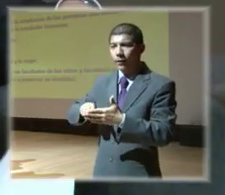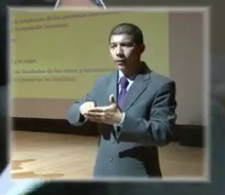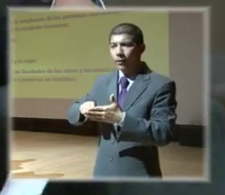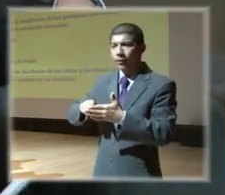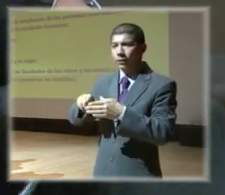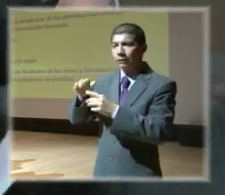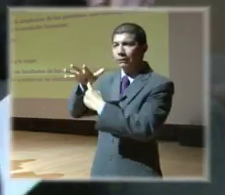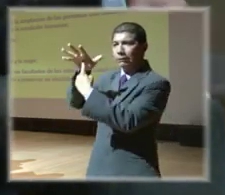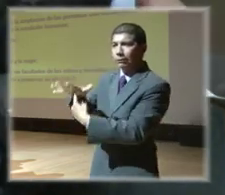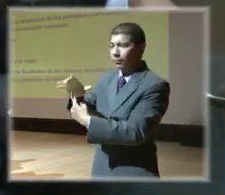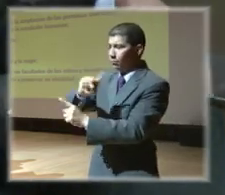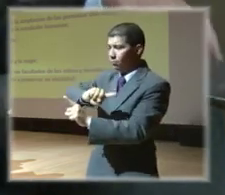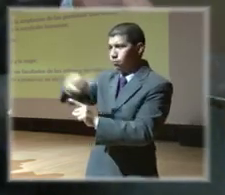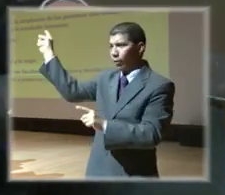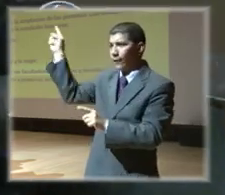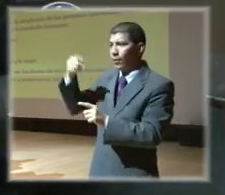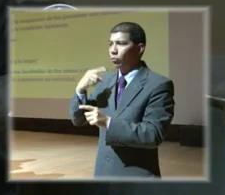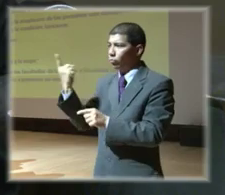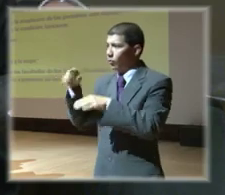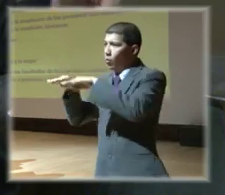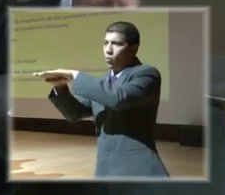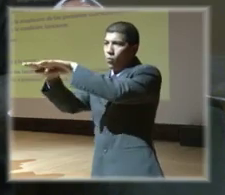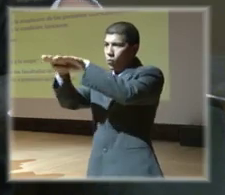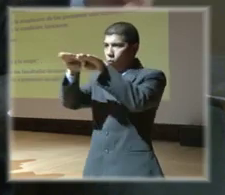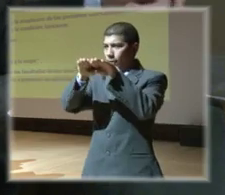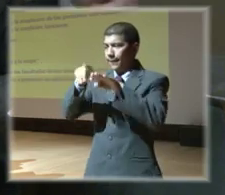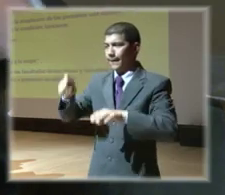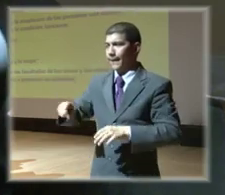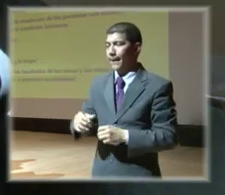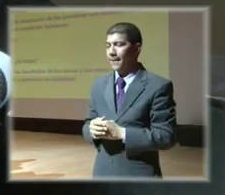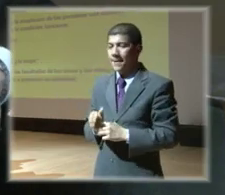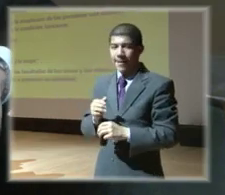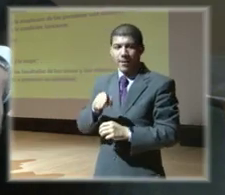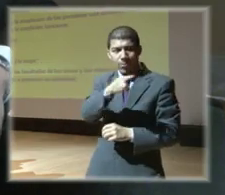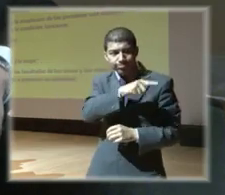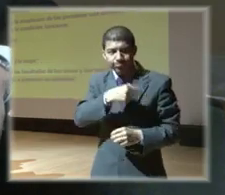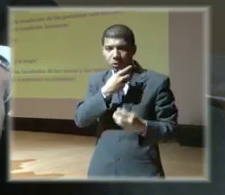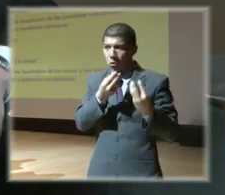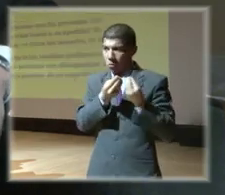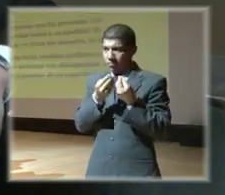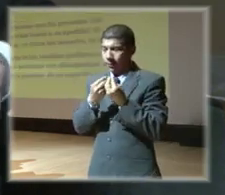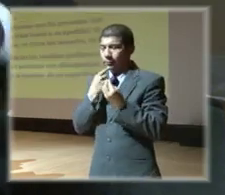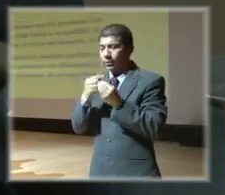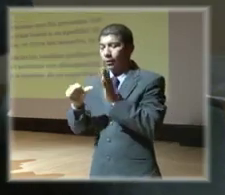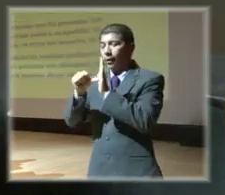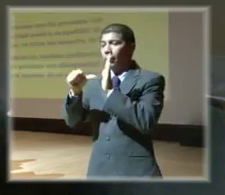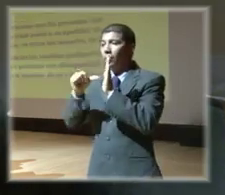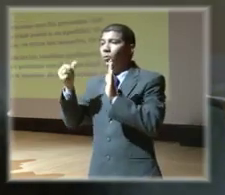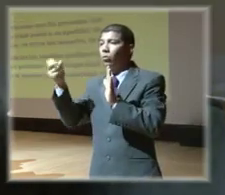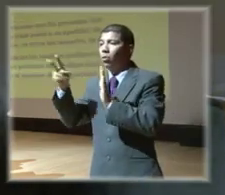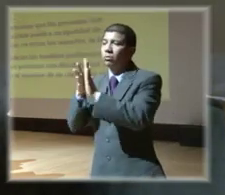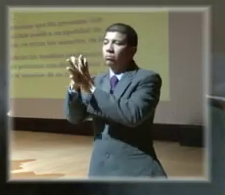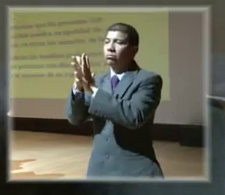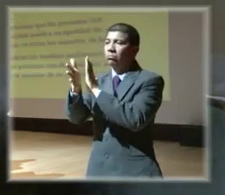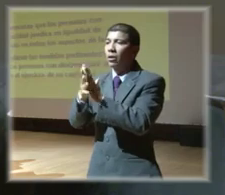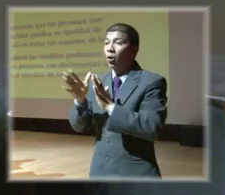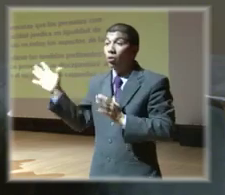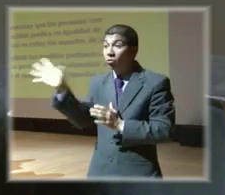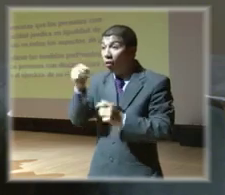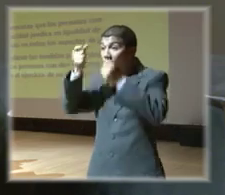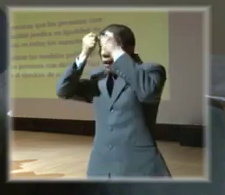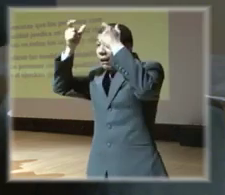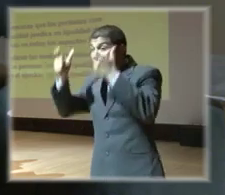adelante, como lo han mencionado mis compañeros, el artículo 2 establece que todos los estados